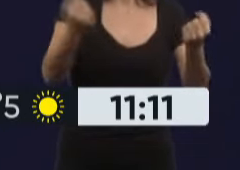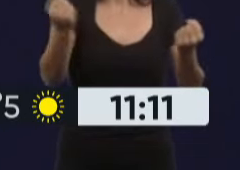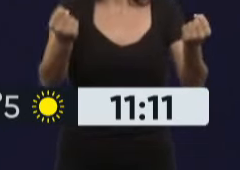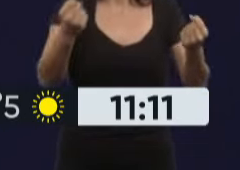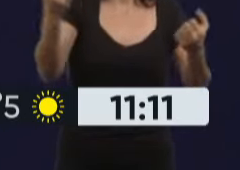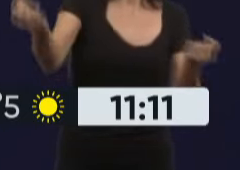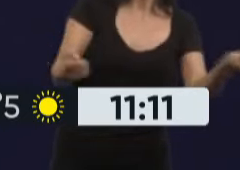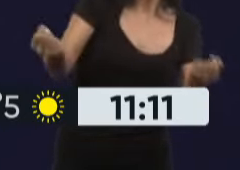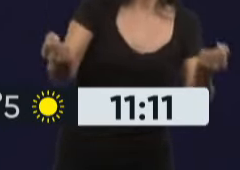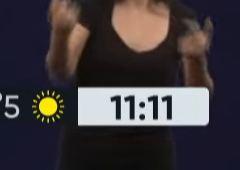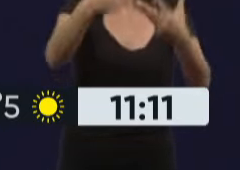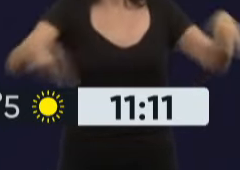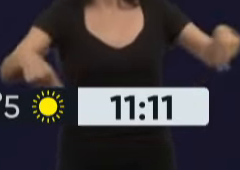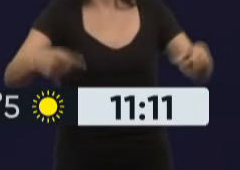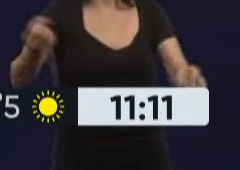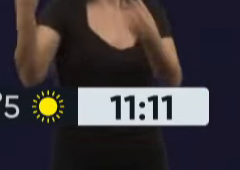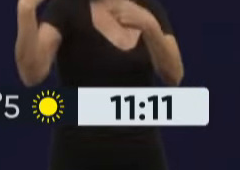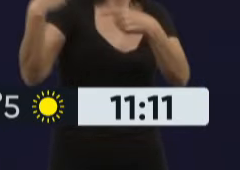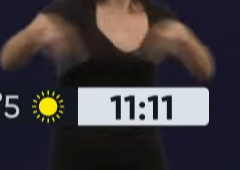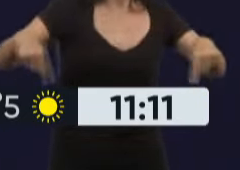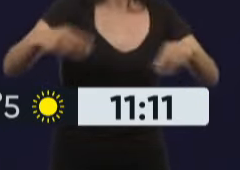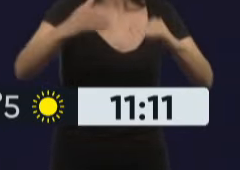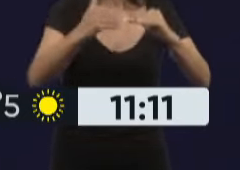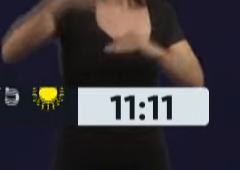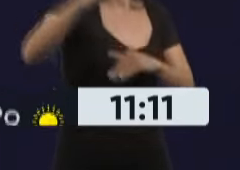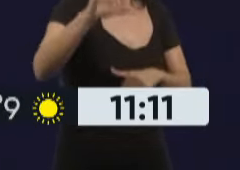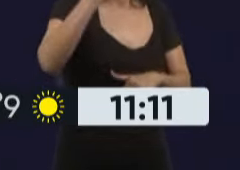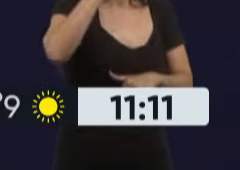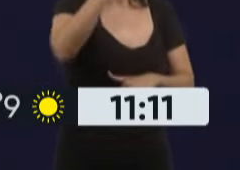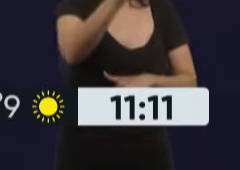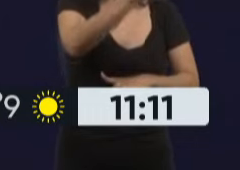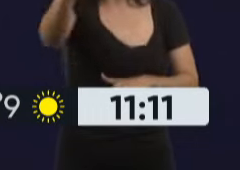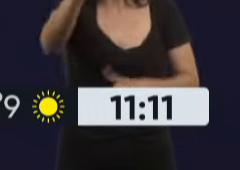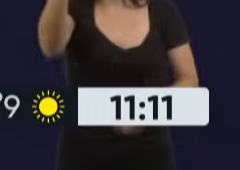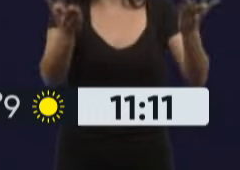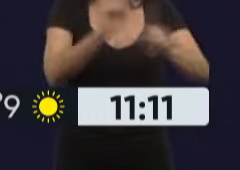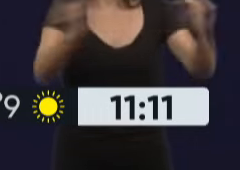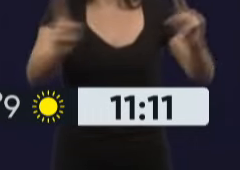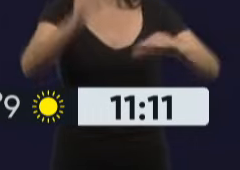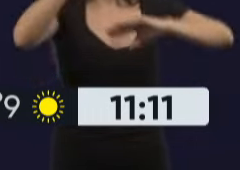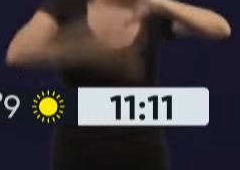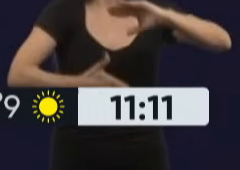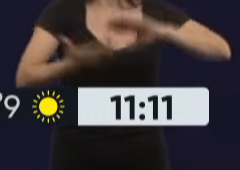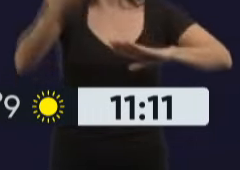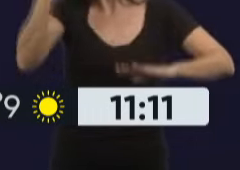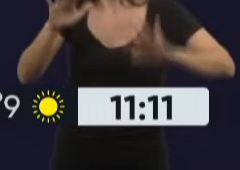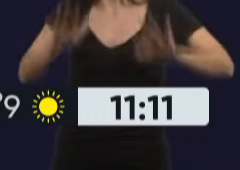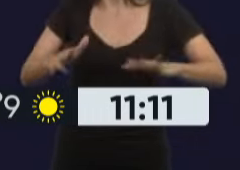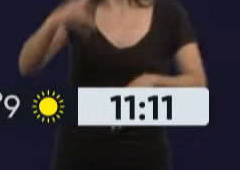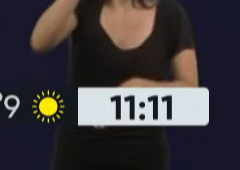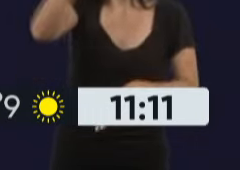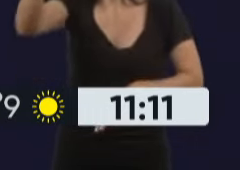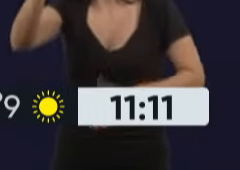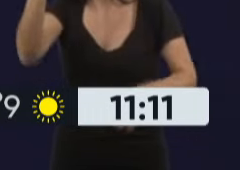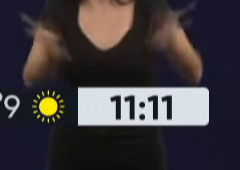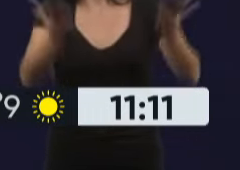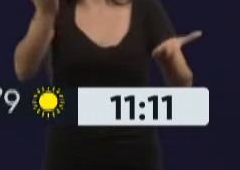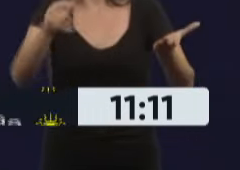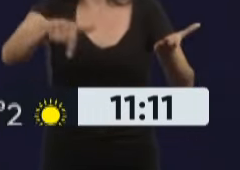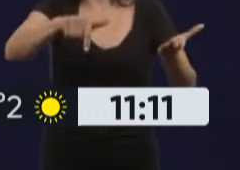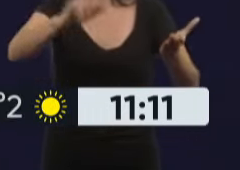capacidades de carga que no superen los 3500 kg este límite antes estaba en los 700 kg